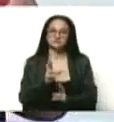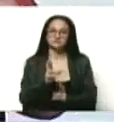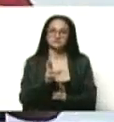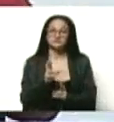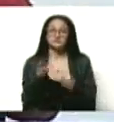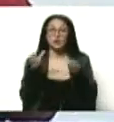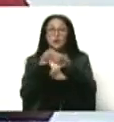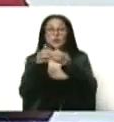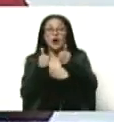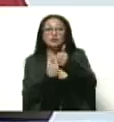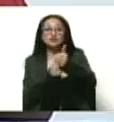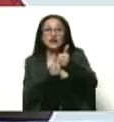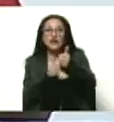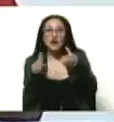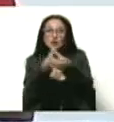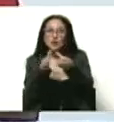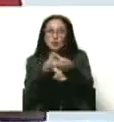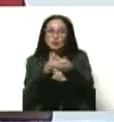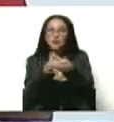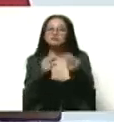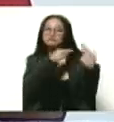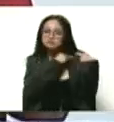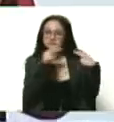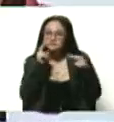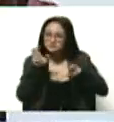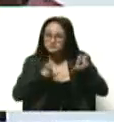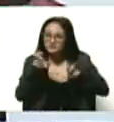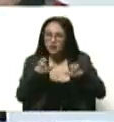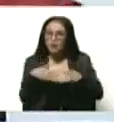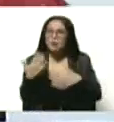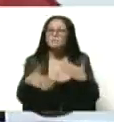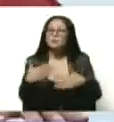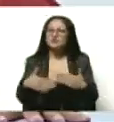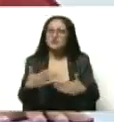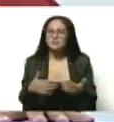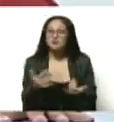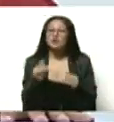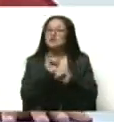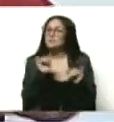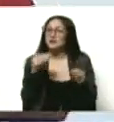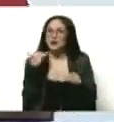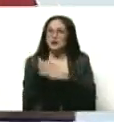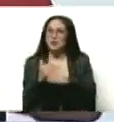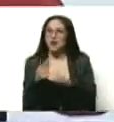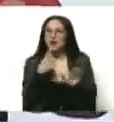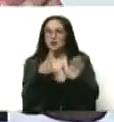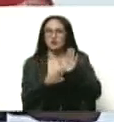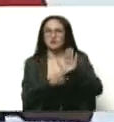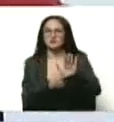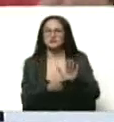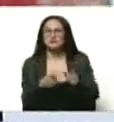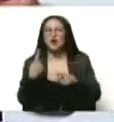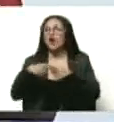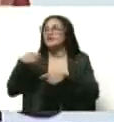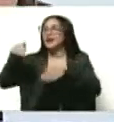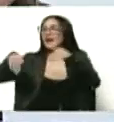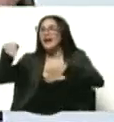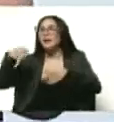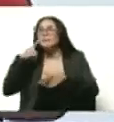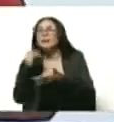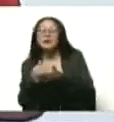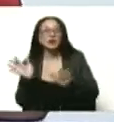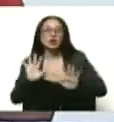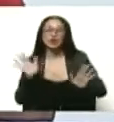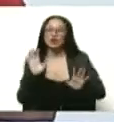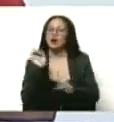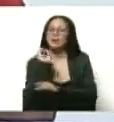órganos auxiliares ven qué procedimiento, pero el procedimiento termina tal cual como está aquí. No es que van a hacer otra elección para ver, no, se